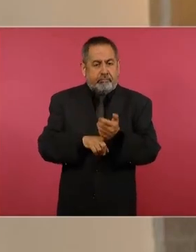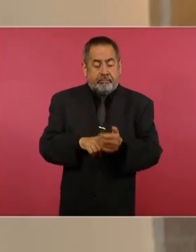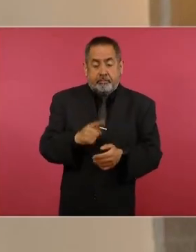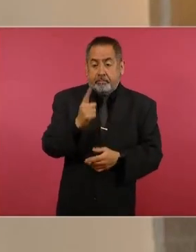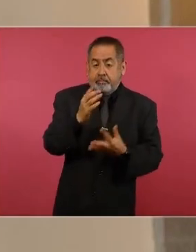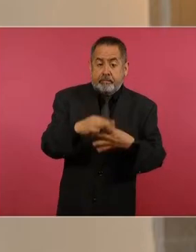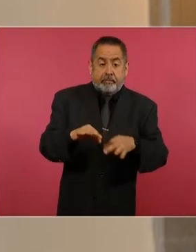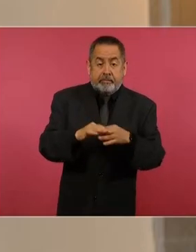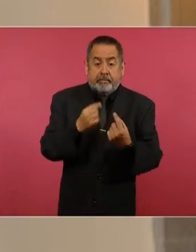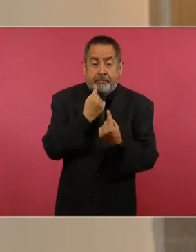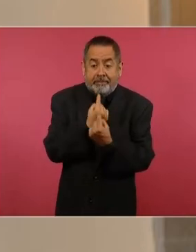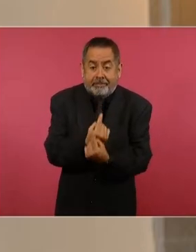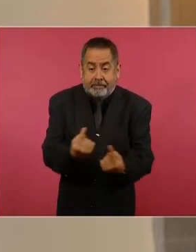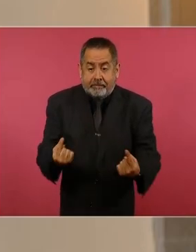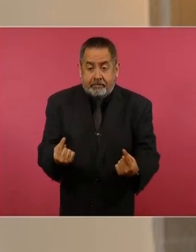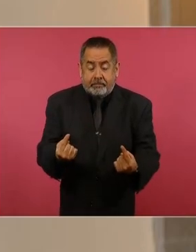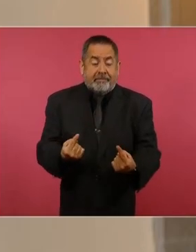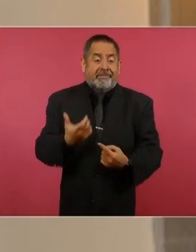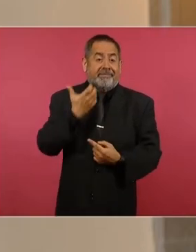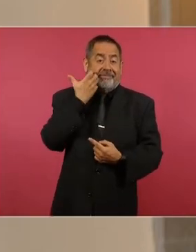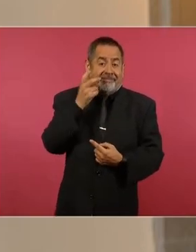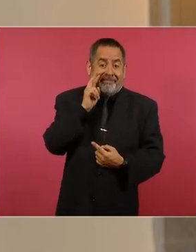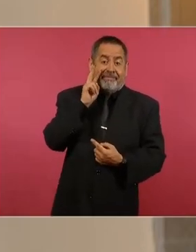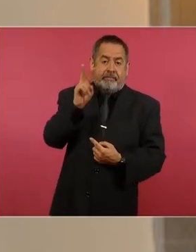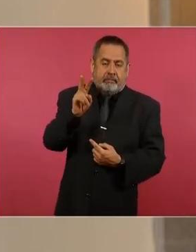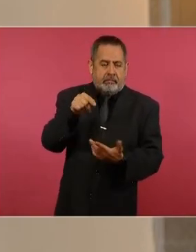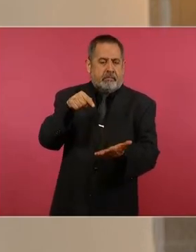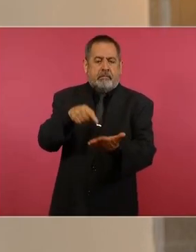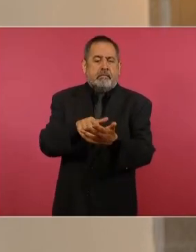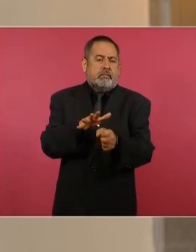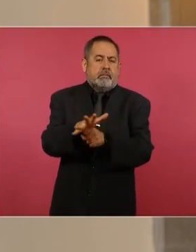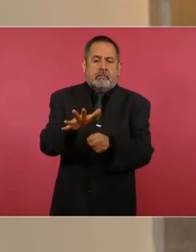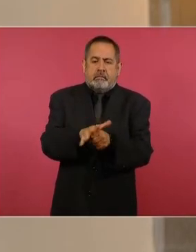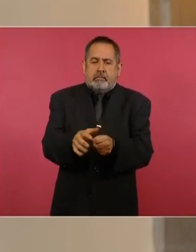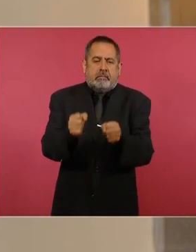niños van a querer ver. Y esta es una manera